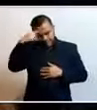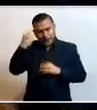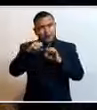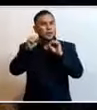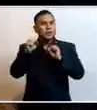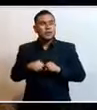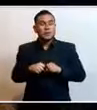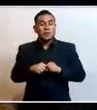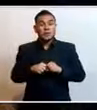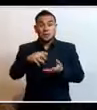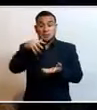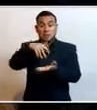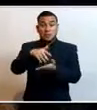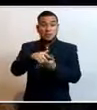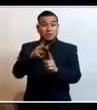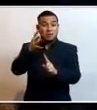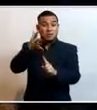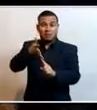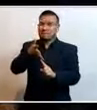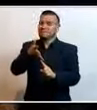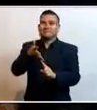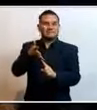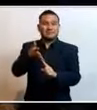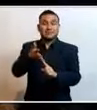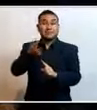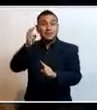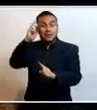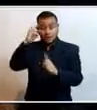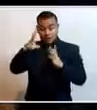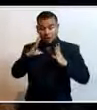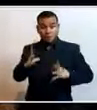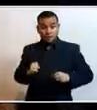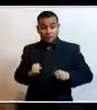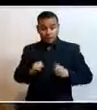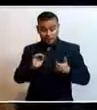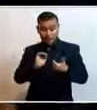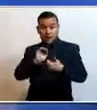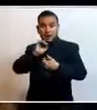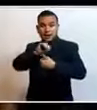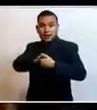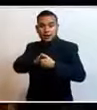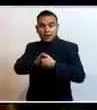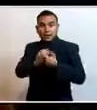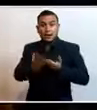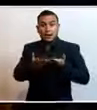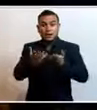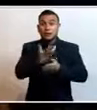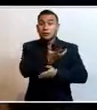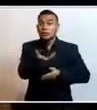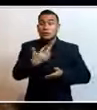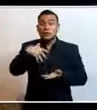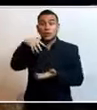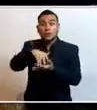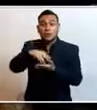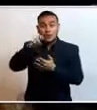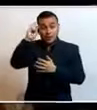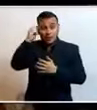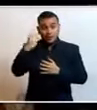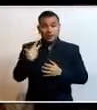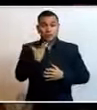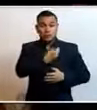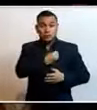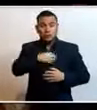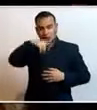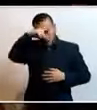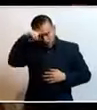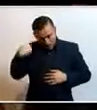dejar a nuestro pueblo solo. Y nuestro pueblo tiene que sentir que su gobierno está ahí trabajando para ellos. Porque nosotros somos sus empleados. Y vamos